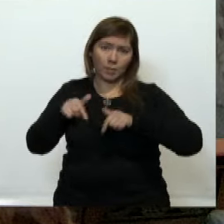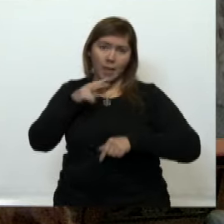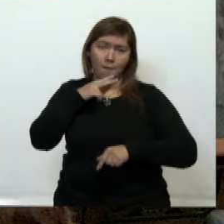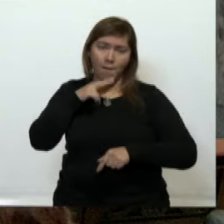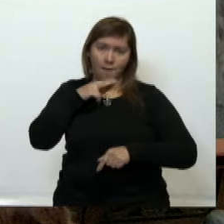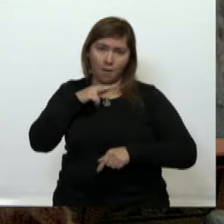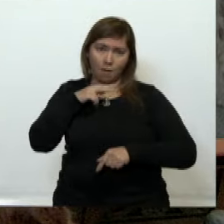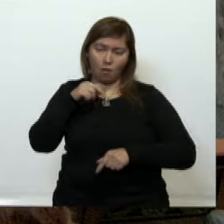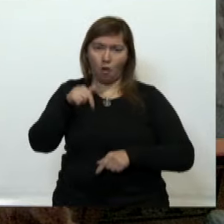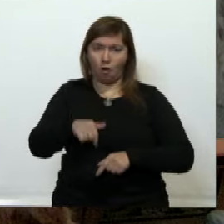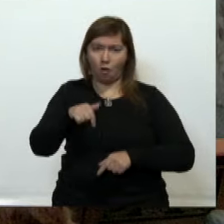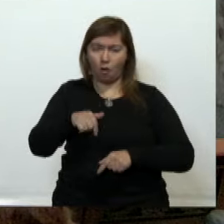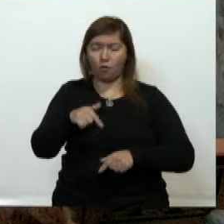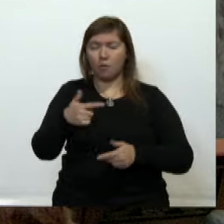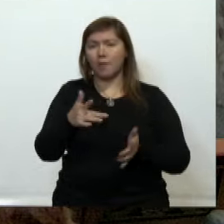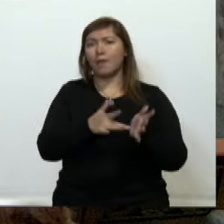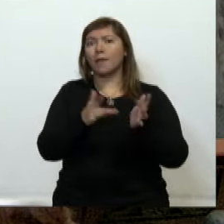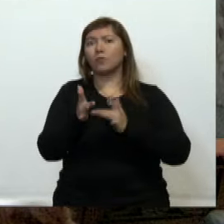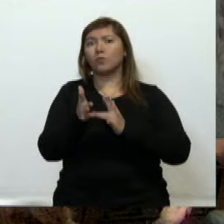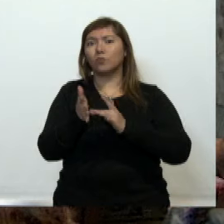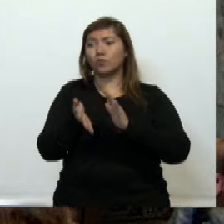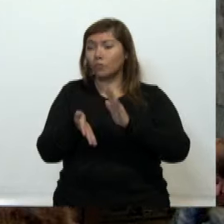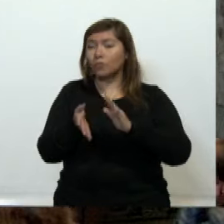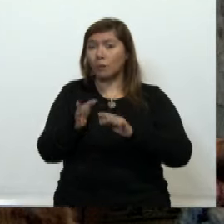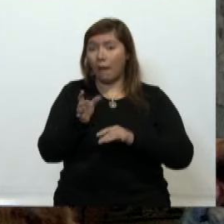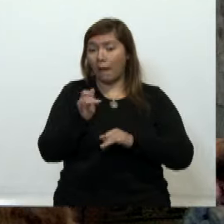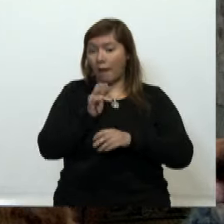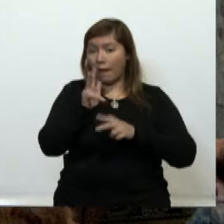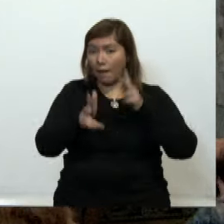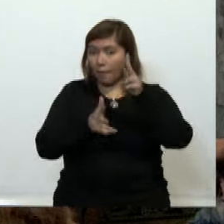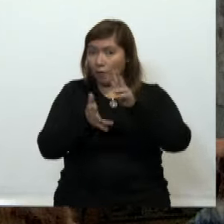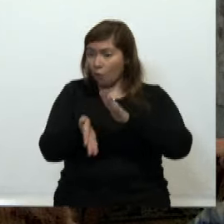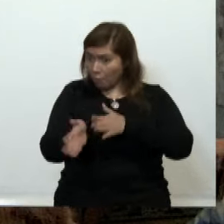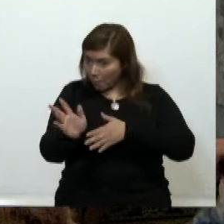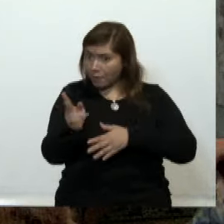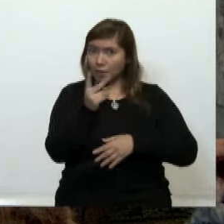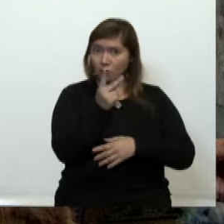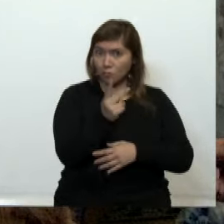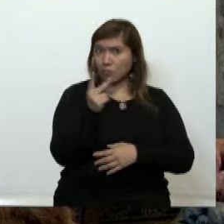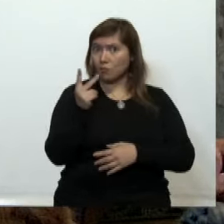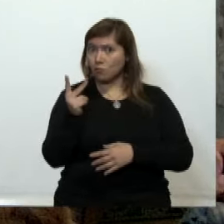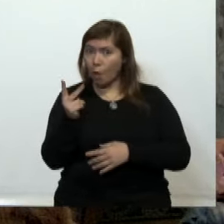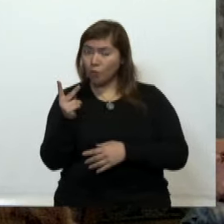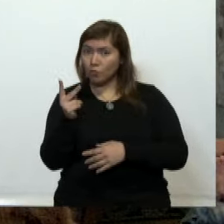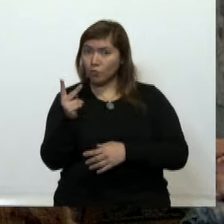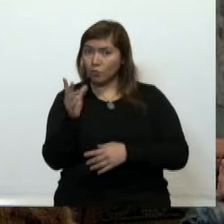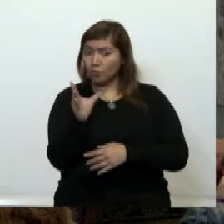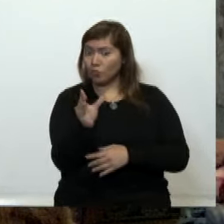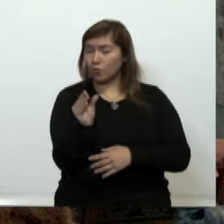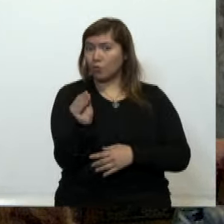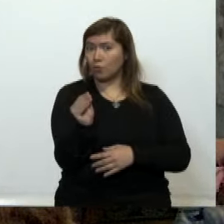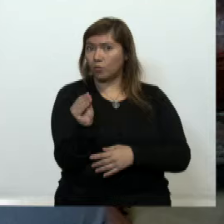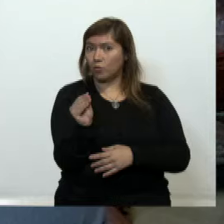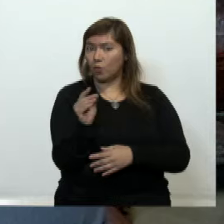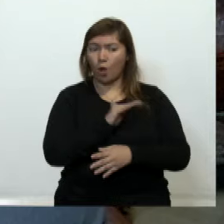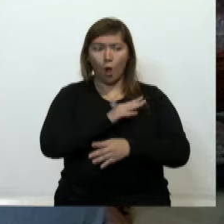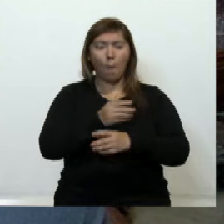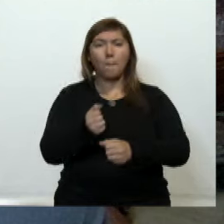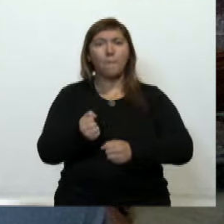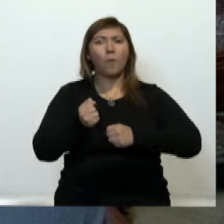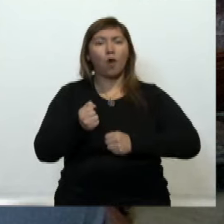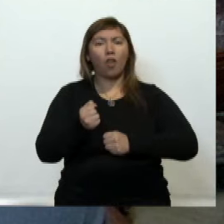que Jesús los envió de dos en dos con también el poder sobre los espíritus impuros. Y